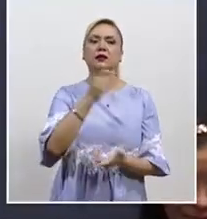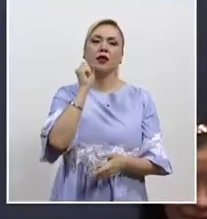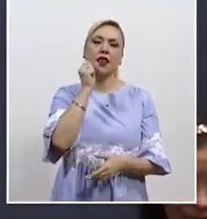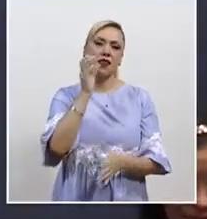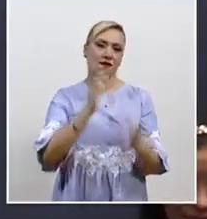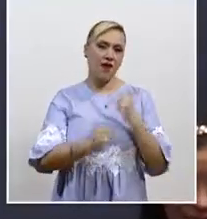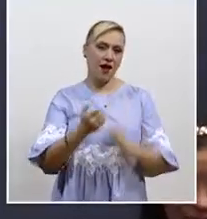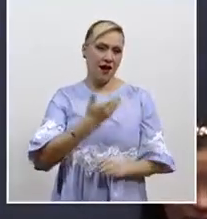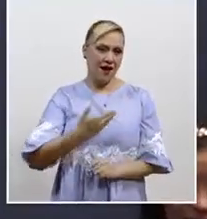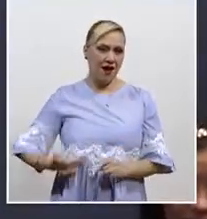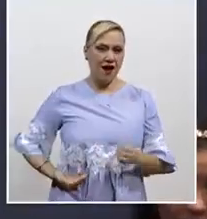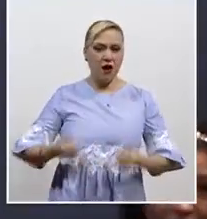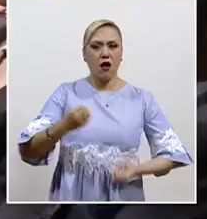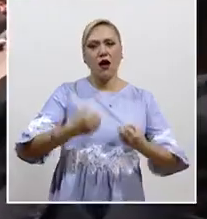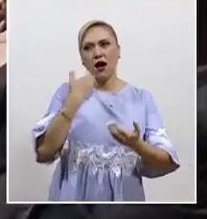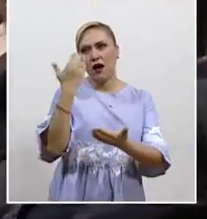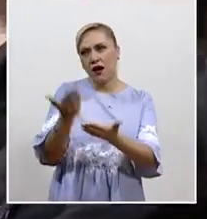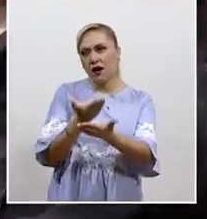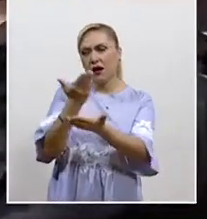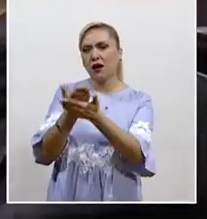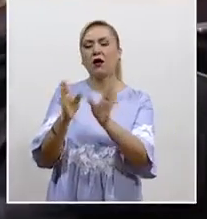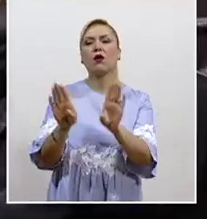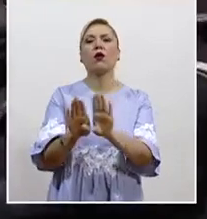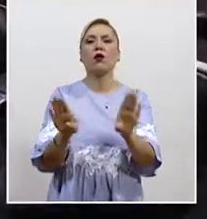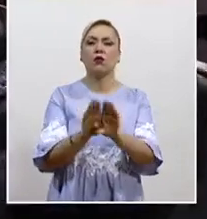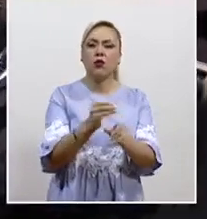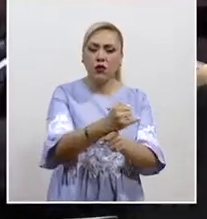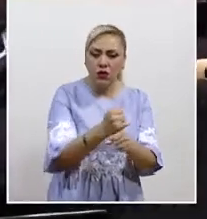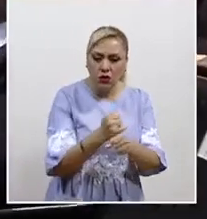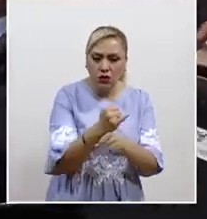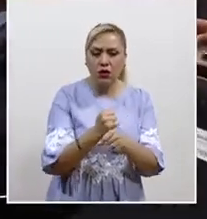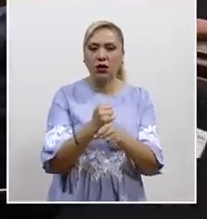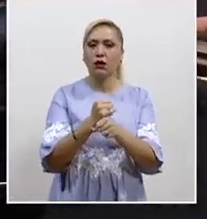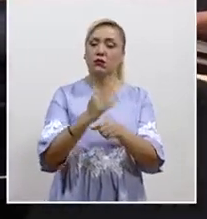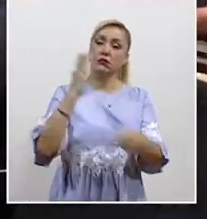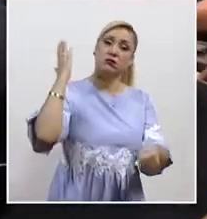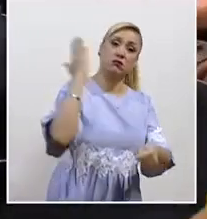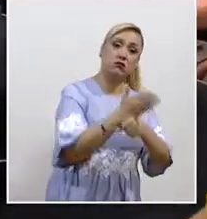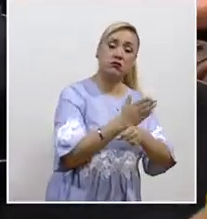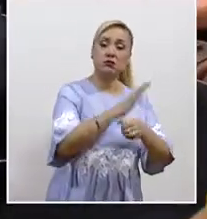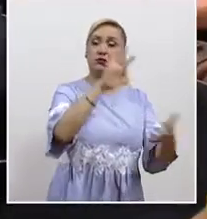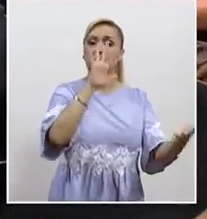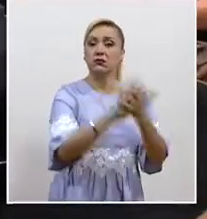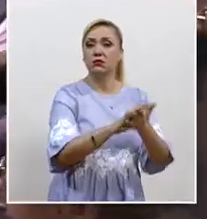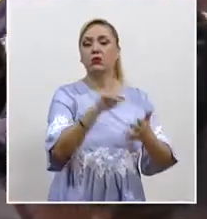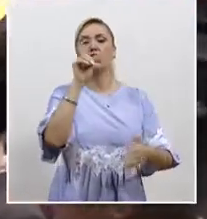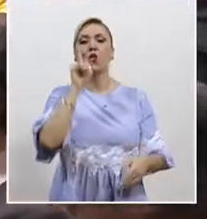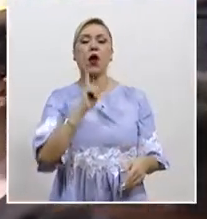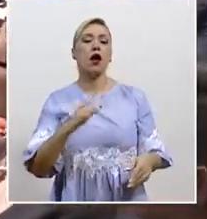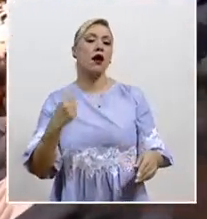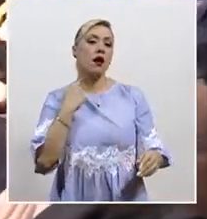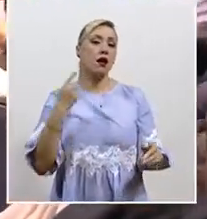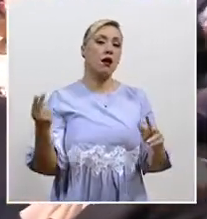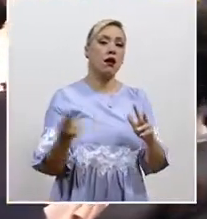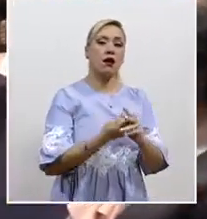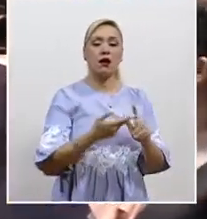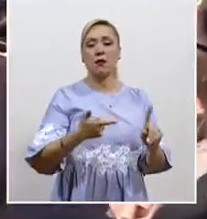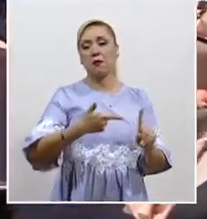debate indispensable sobre la forma en que se investigan y tipifican los feminicidios en méxico una